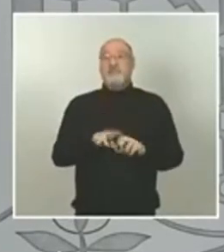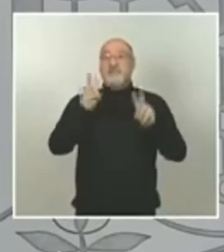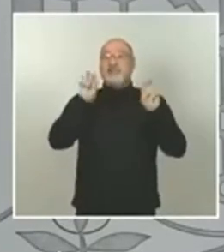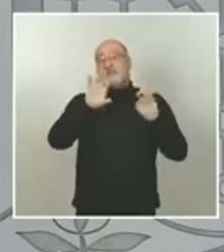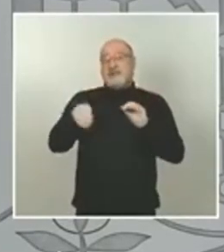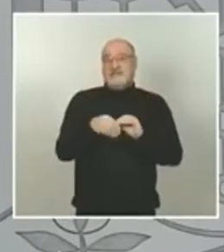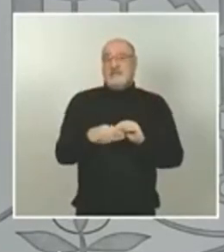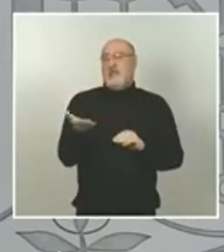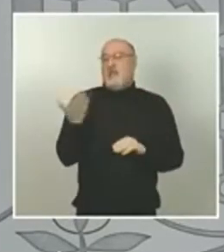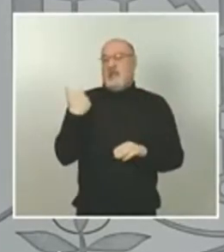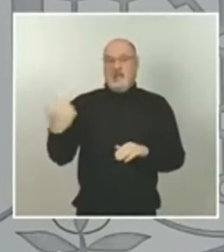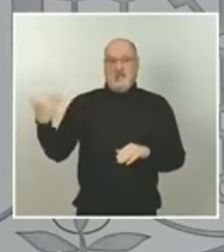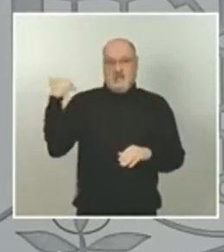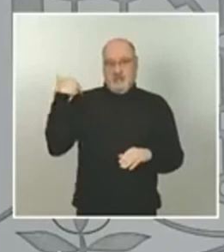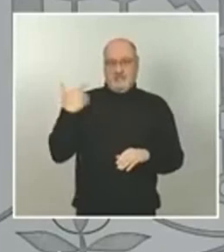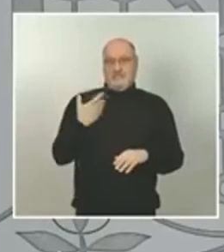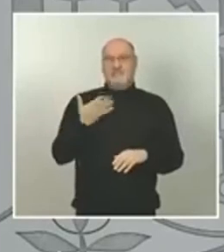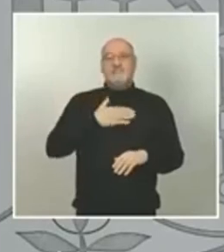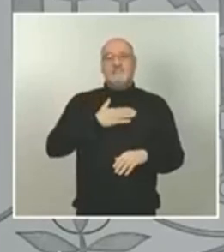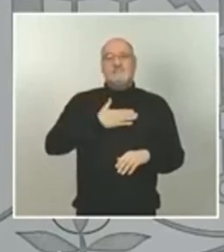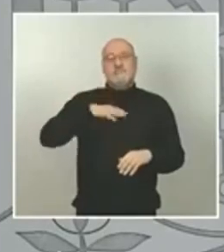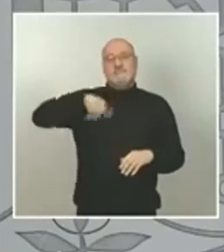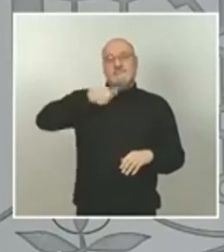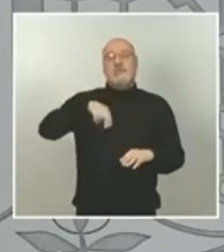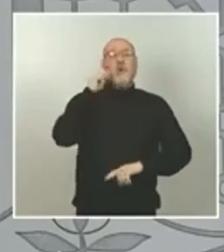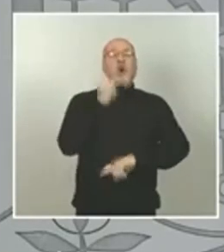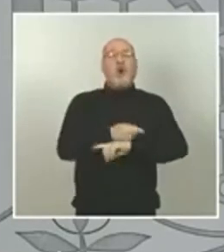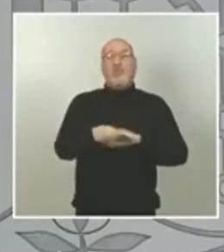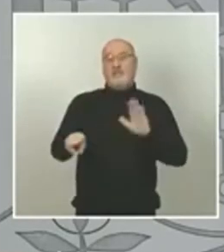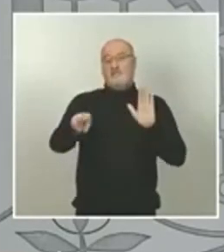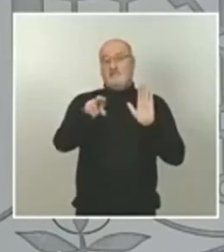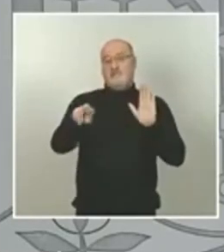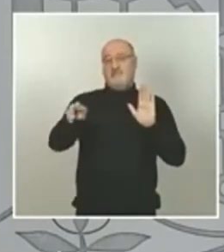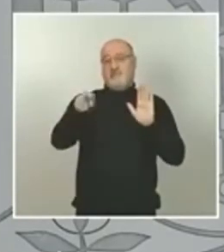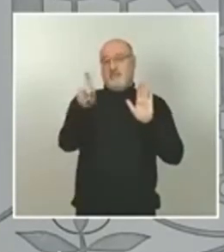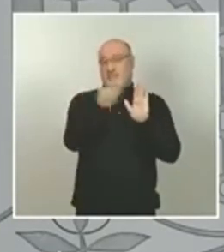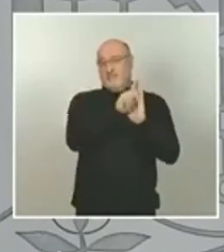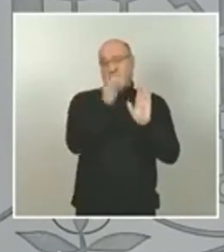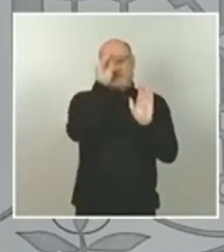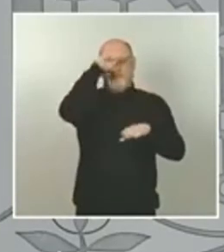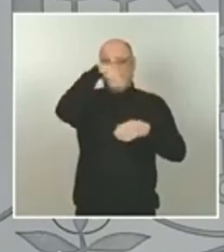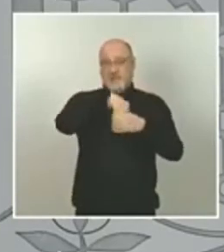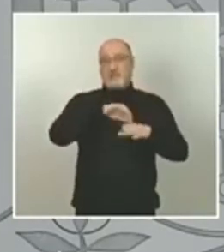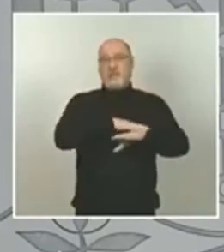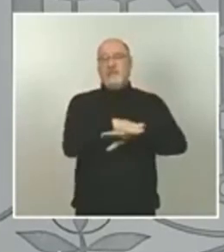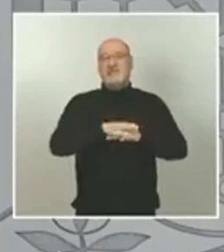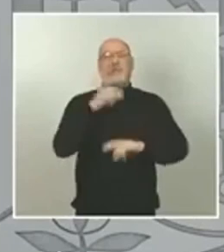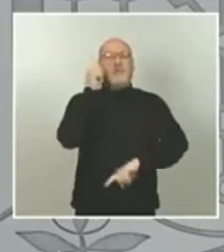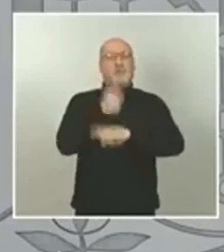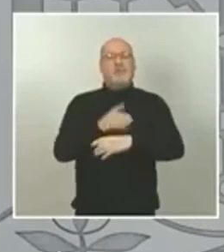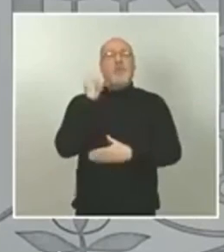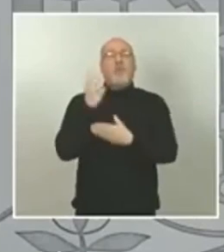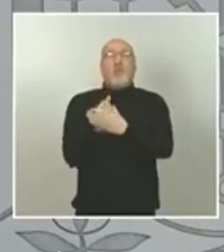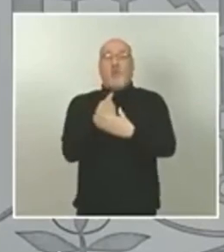ayer aprobé una orden ministerial por la cual se establece una nueva cuarentena. Recuerden que hace